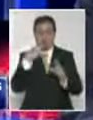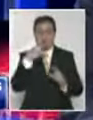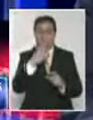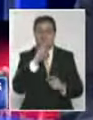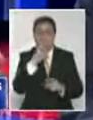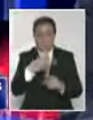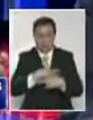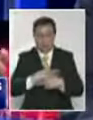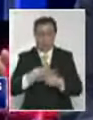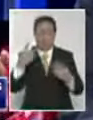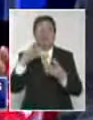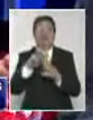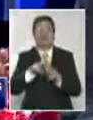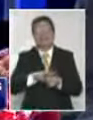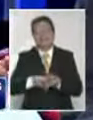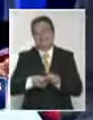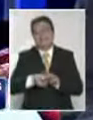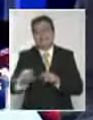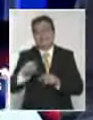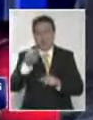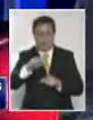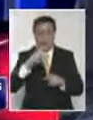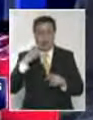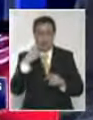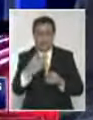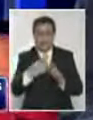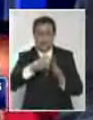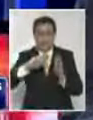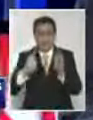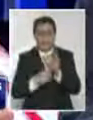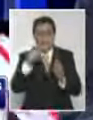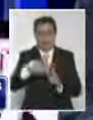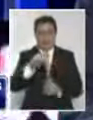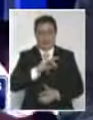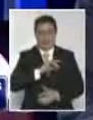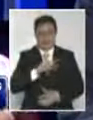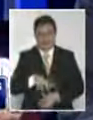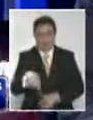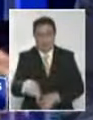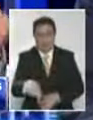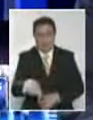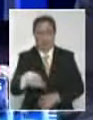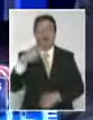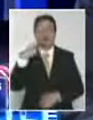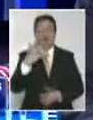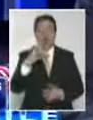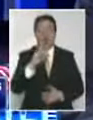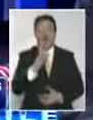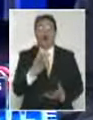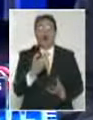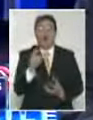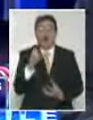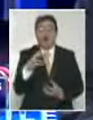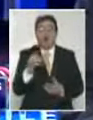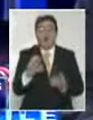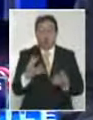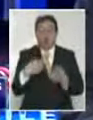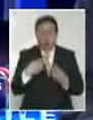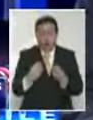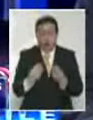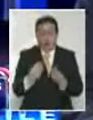potencia. Y eso ha demostrado, y yo creo que este país ha sido de una responsabilidad increíble cómo ha asumido esta